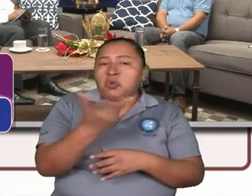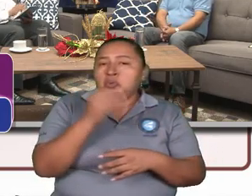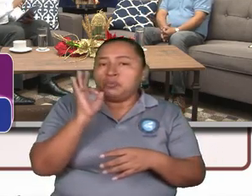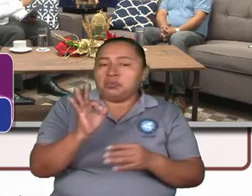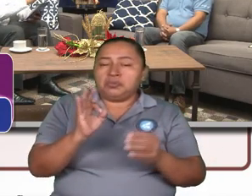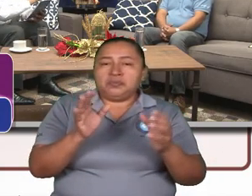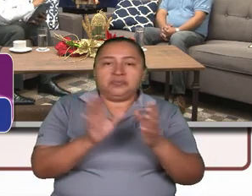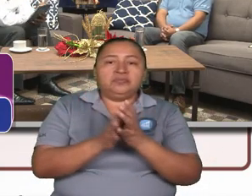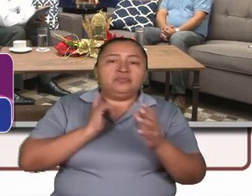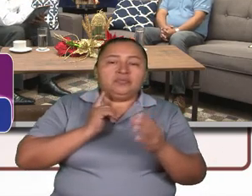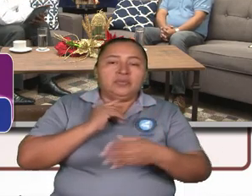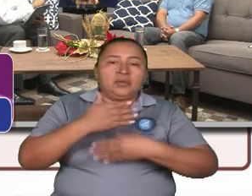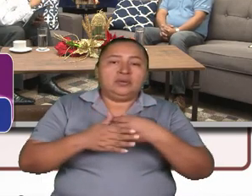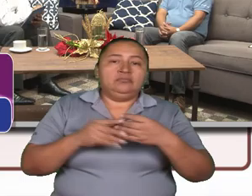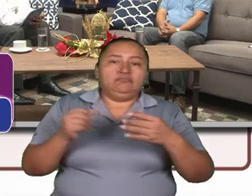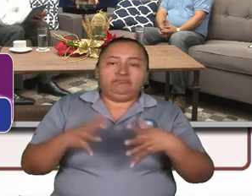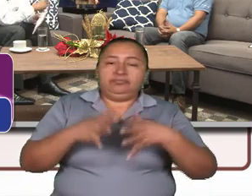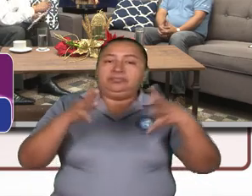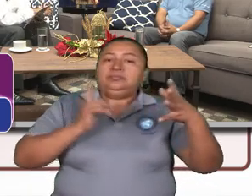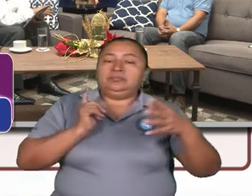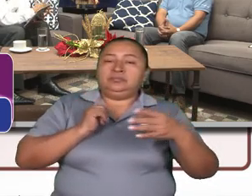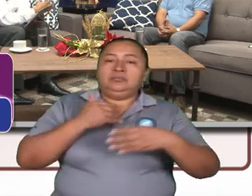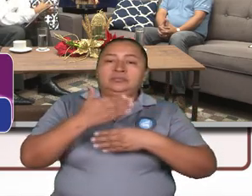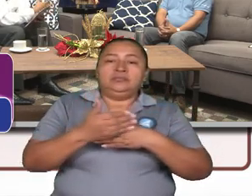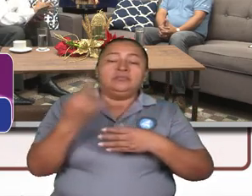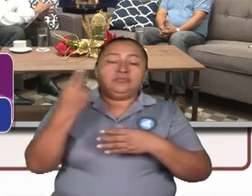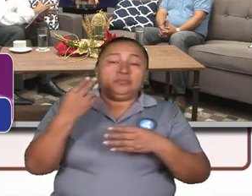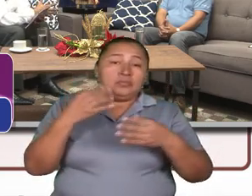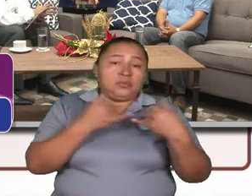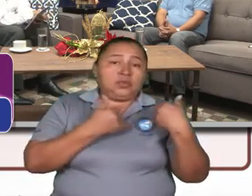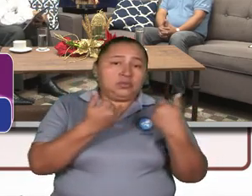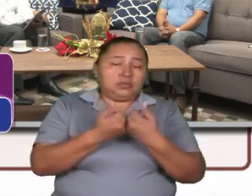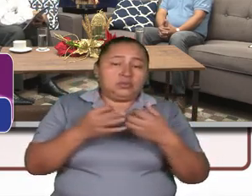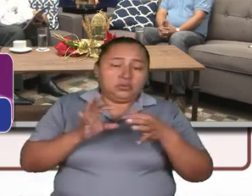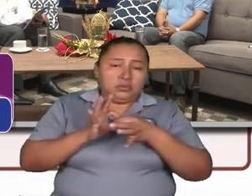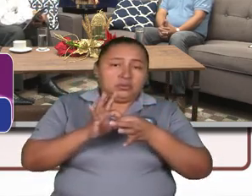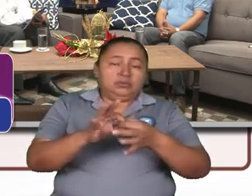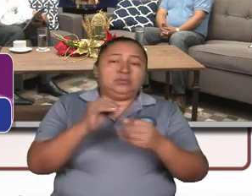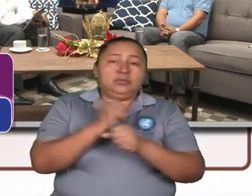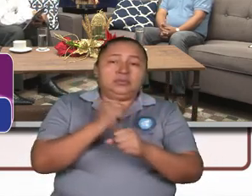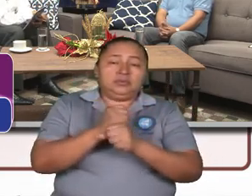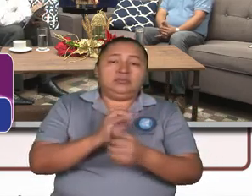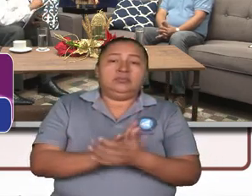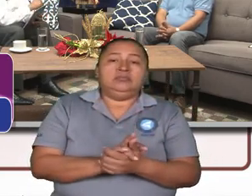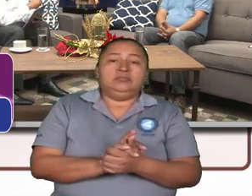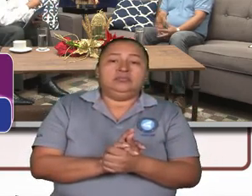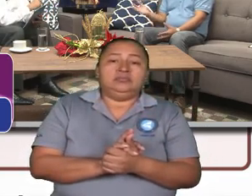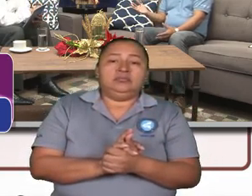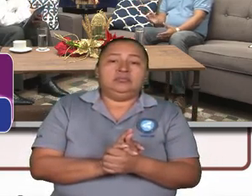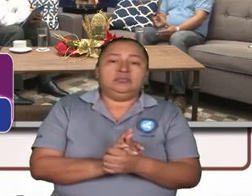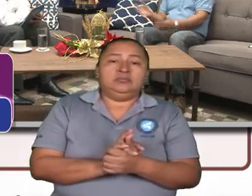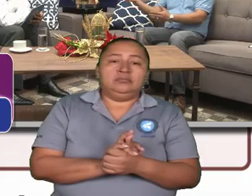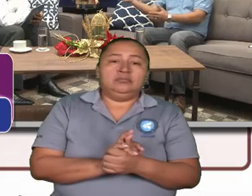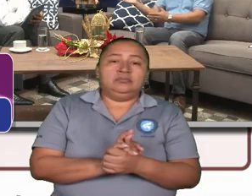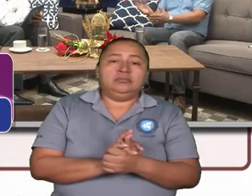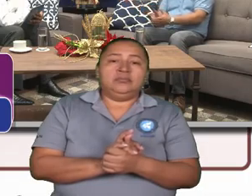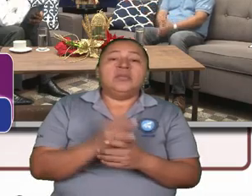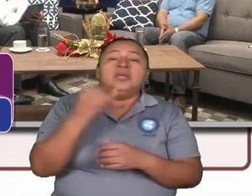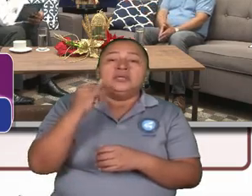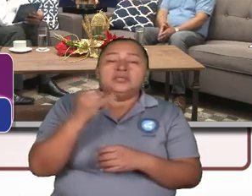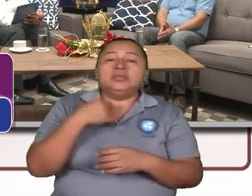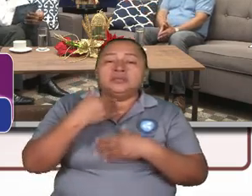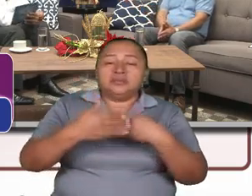agua potable en todo el recinto ferial, que hicieron un sistema de agua potable, un sistema de aguas residuales,